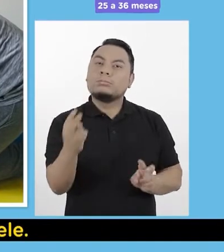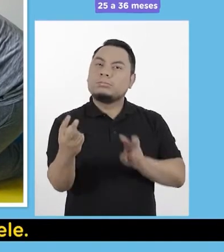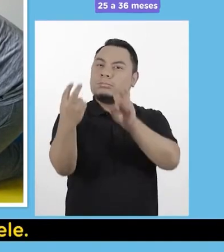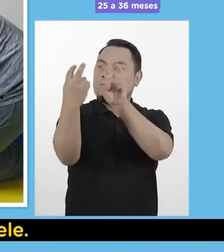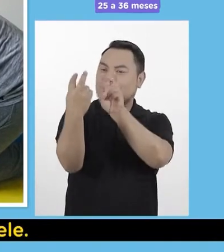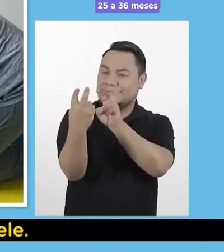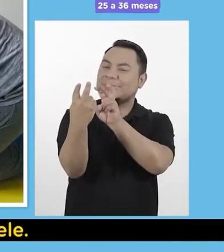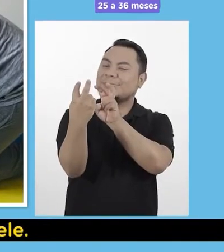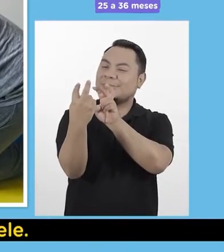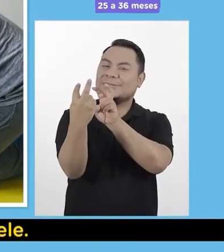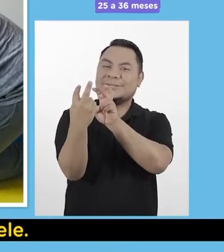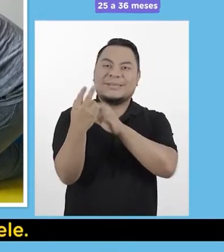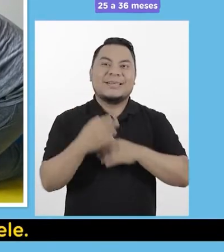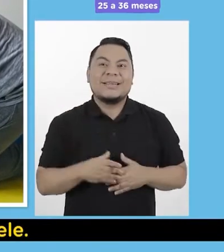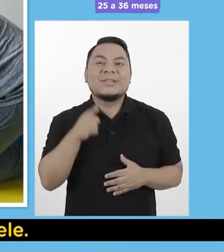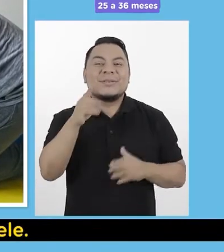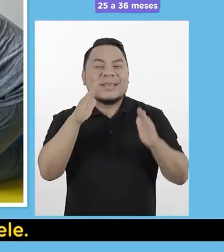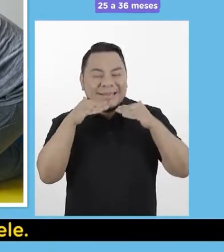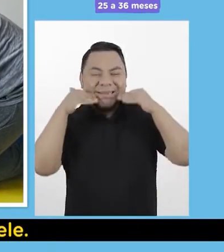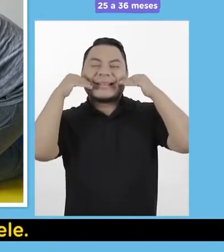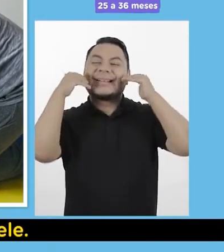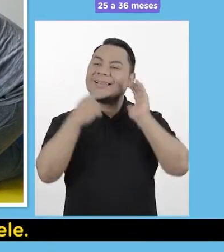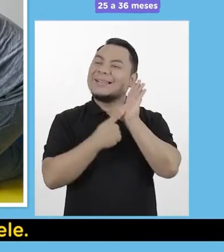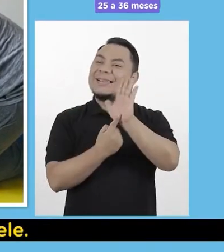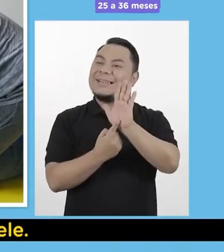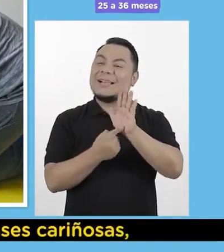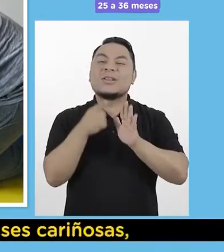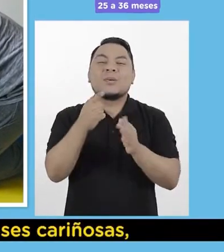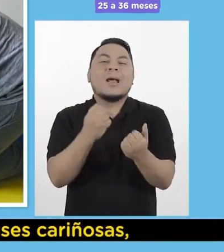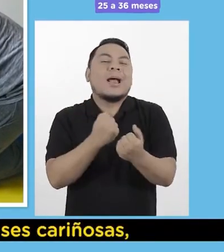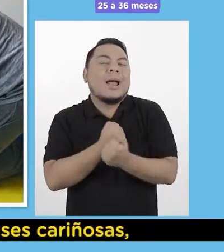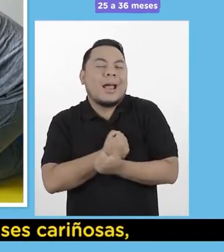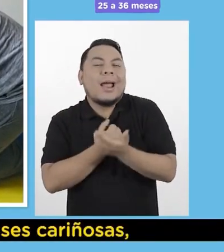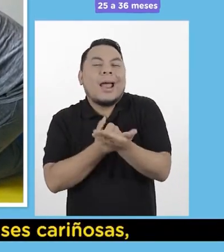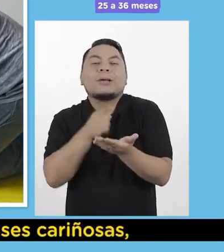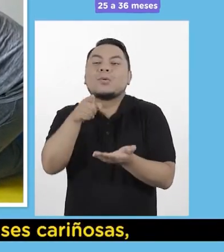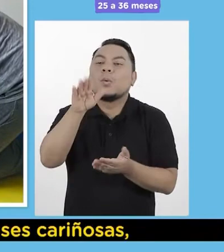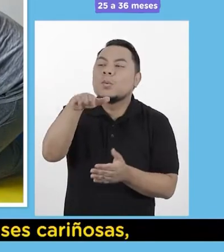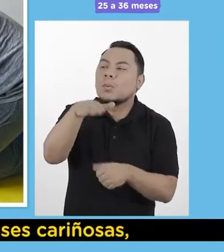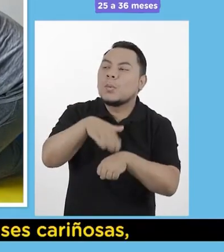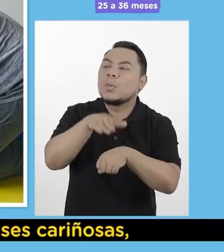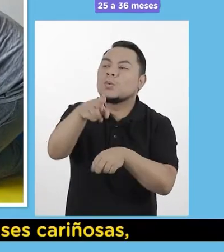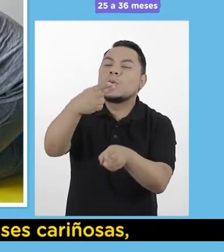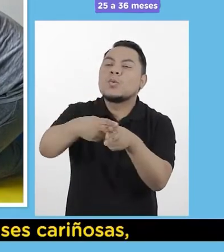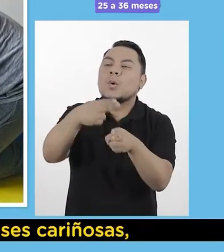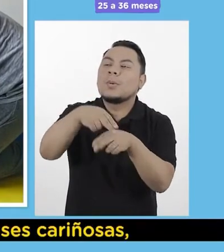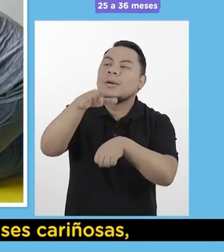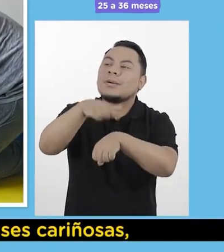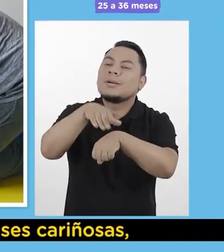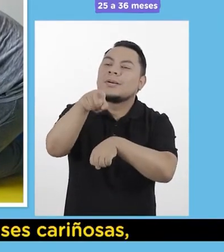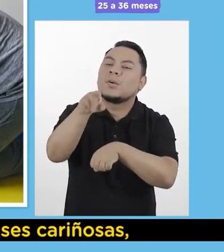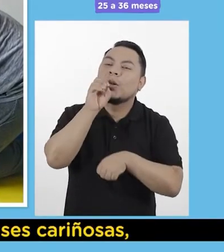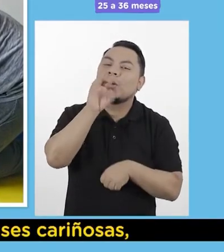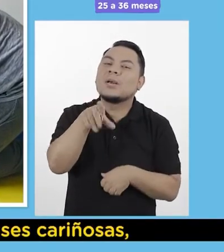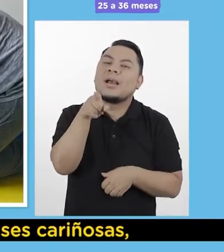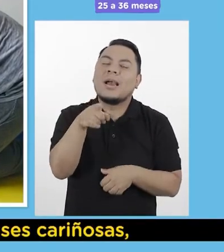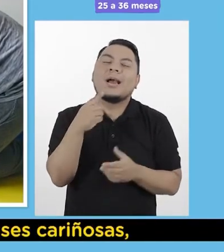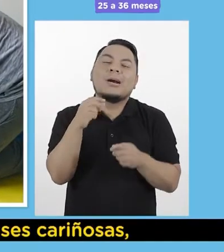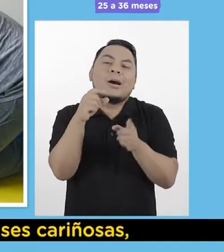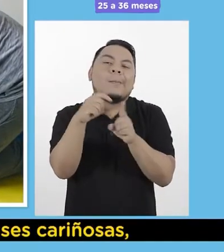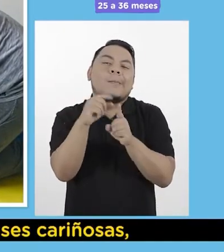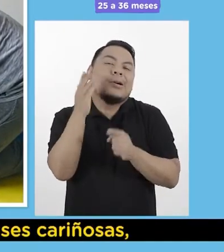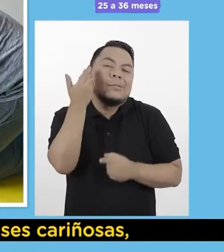Mírala o míralo a los ojos. Sonríele. Llámala o llámalo por su nombre y